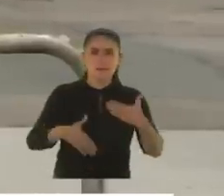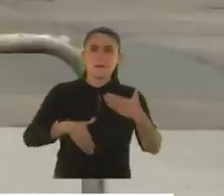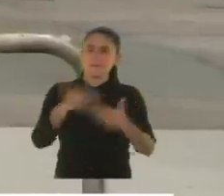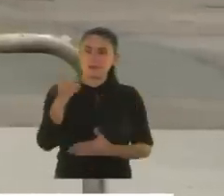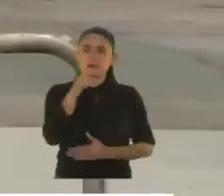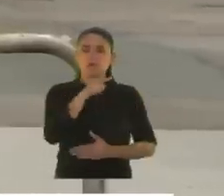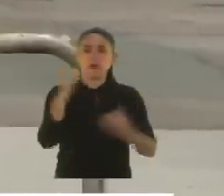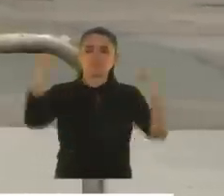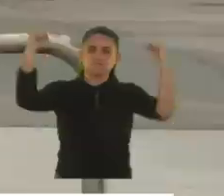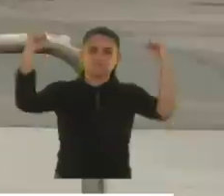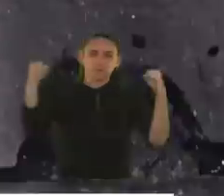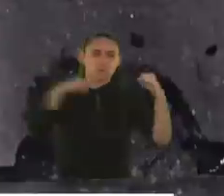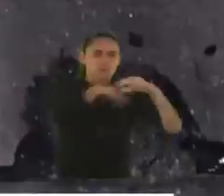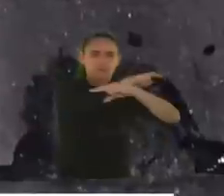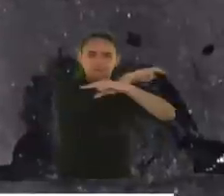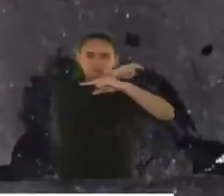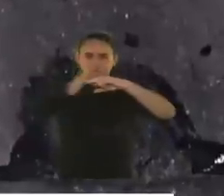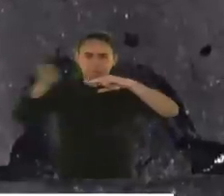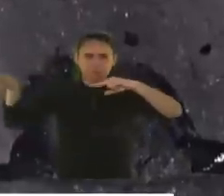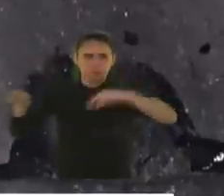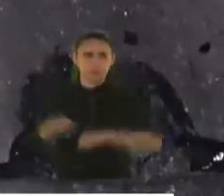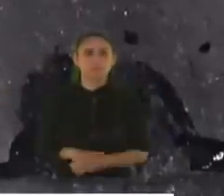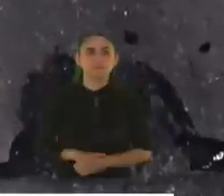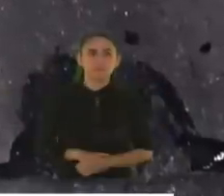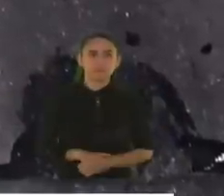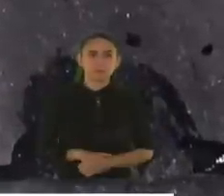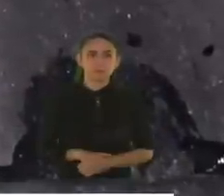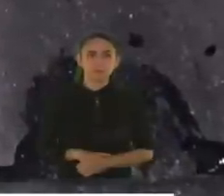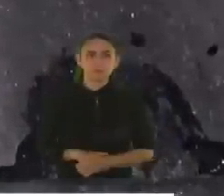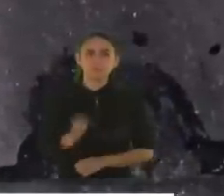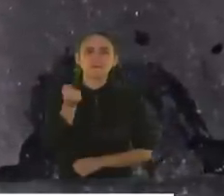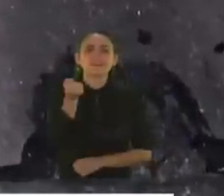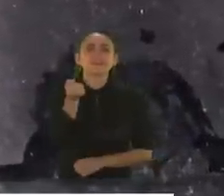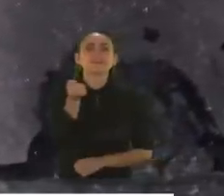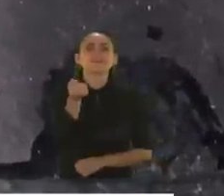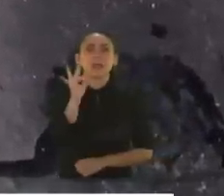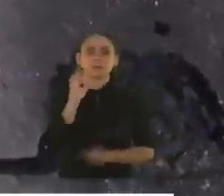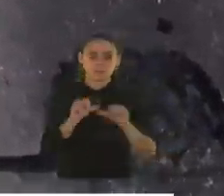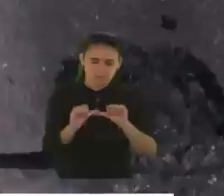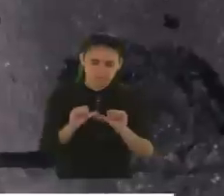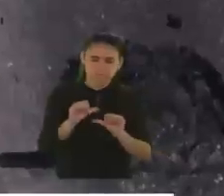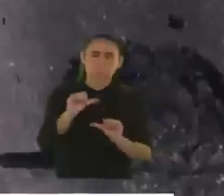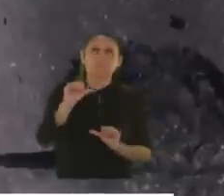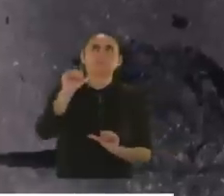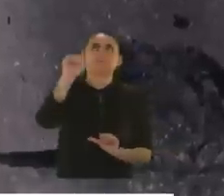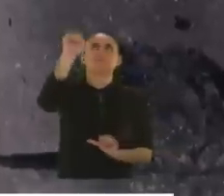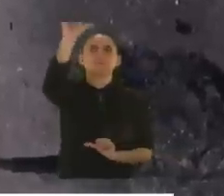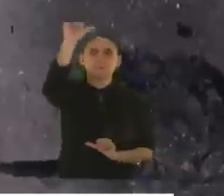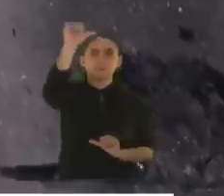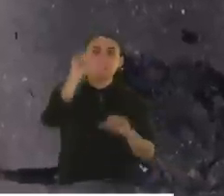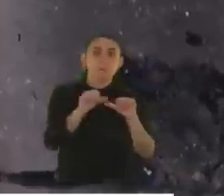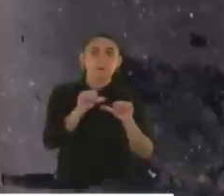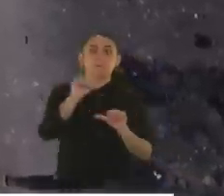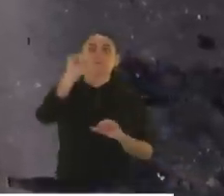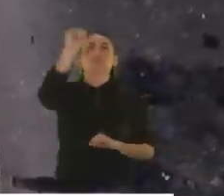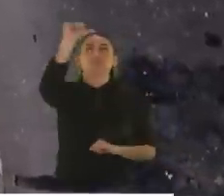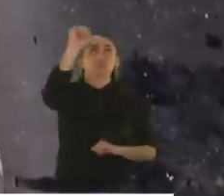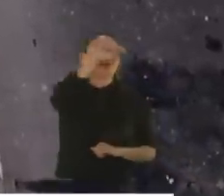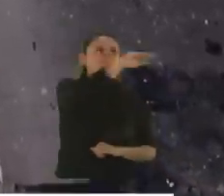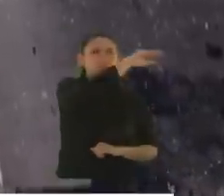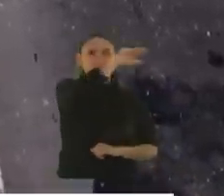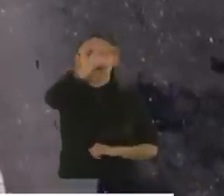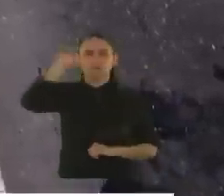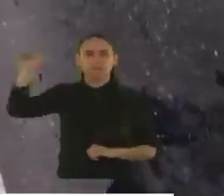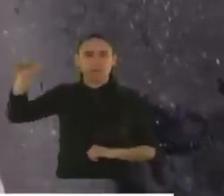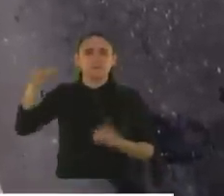del metro, es decir, un viaducto de 13 metros de altura. Lo que está esperando el distrito es